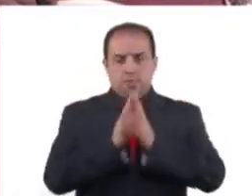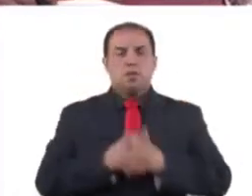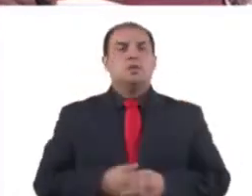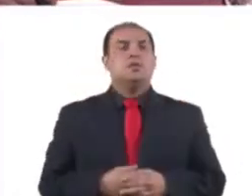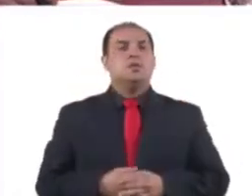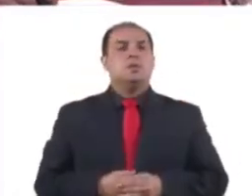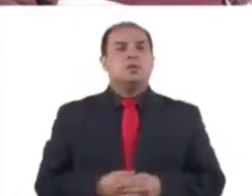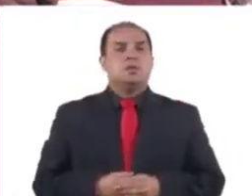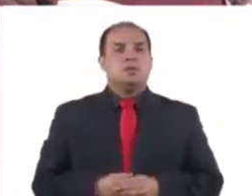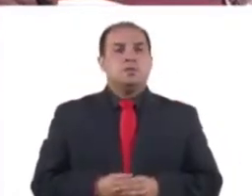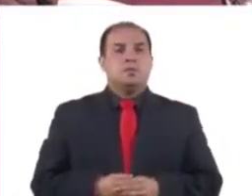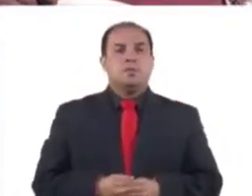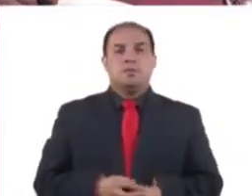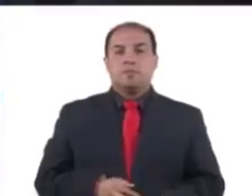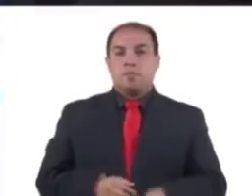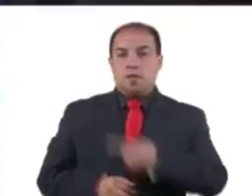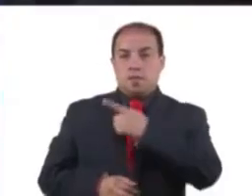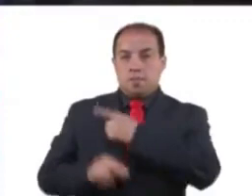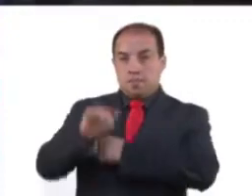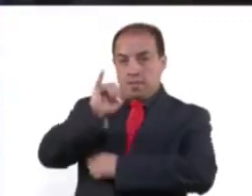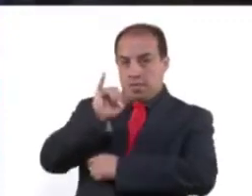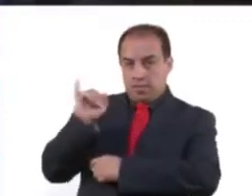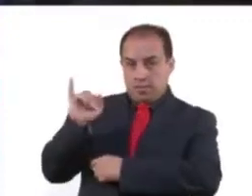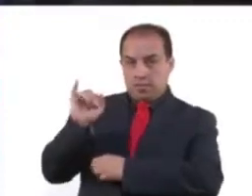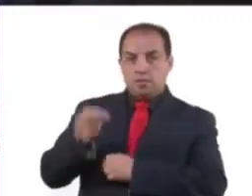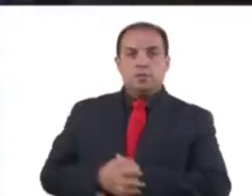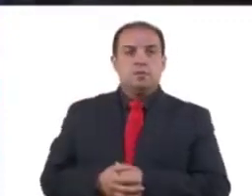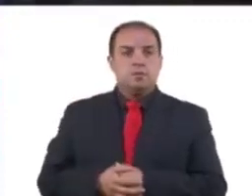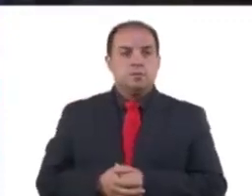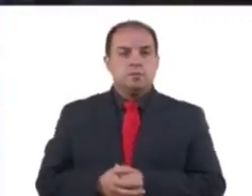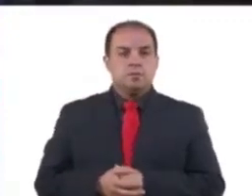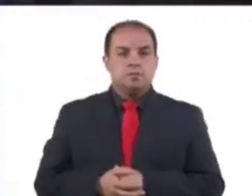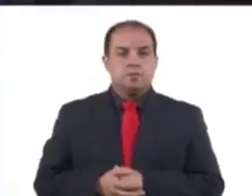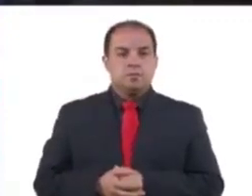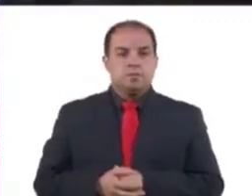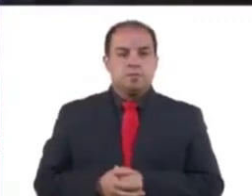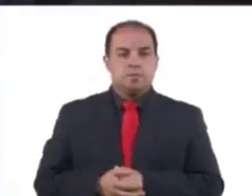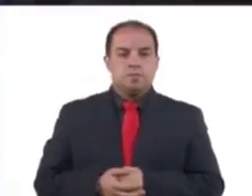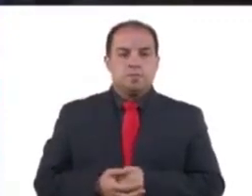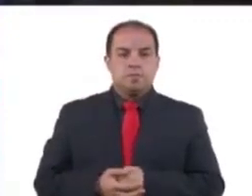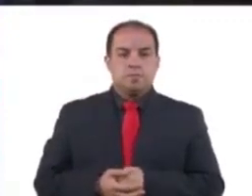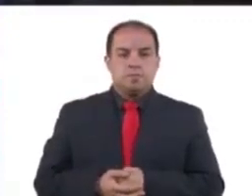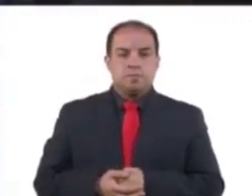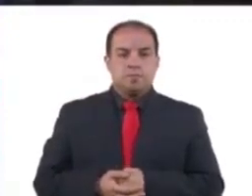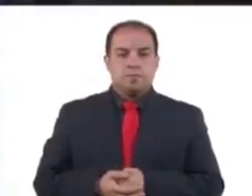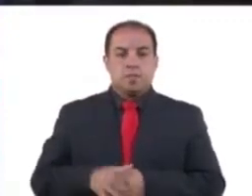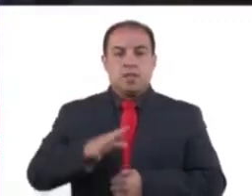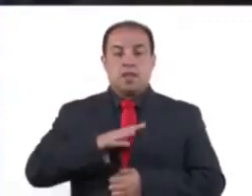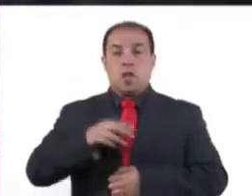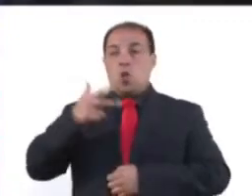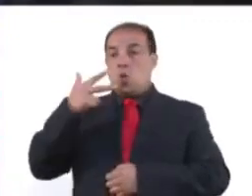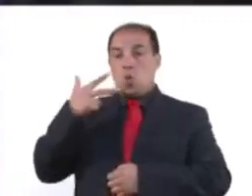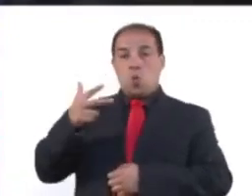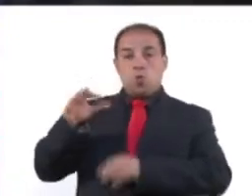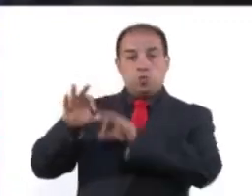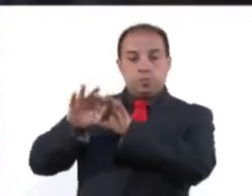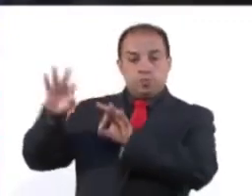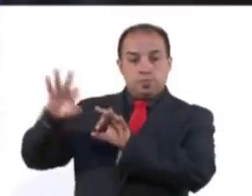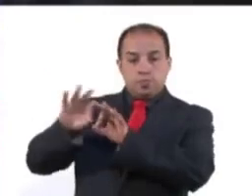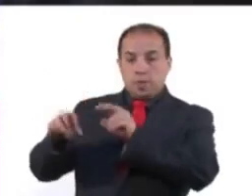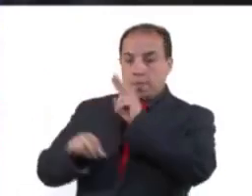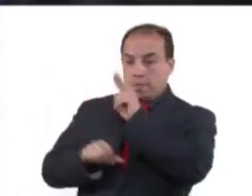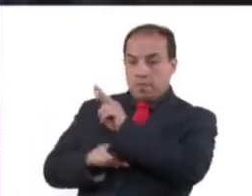Ahí se ve en la fotografía de la izquierda, esos son los, hay 8 a la vista y el